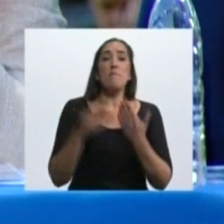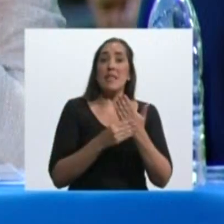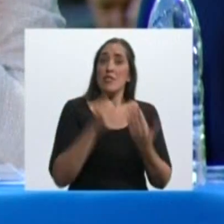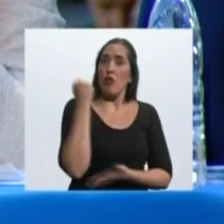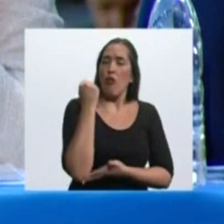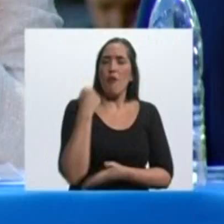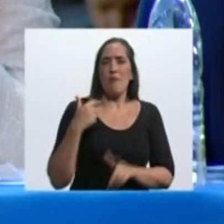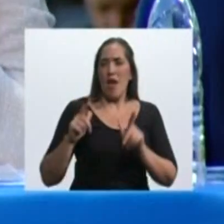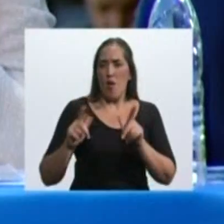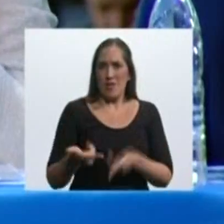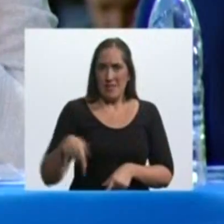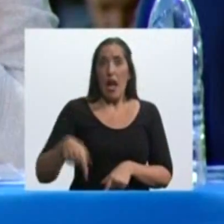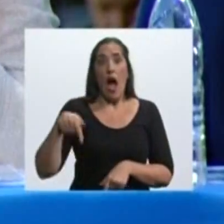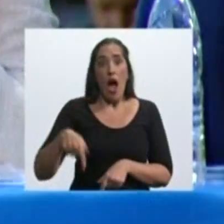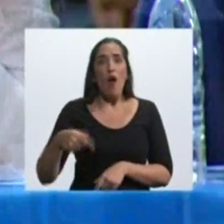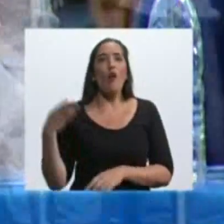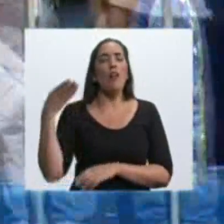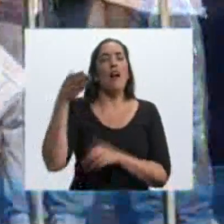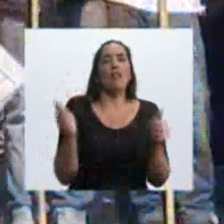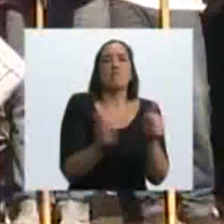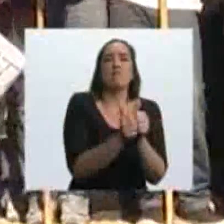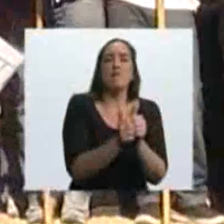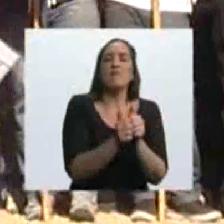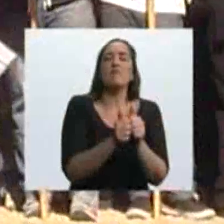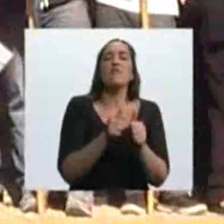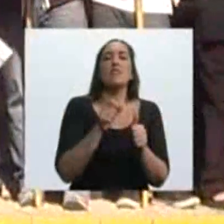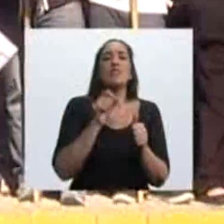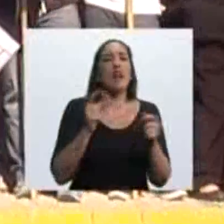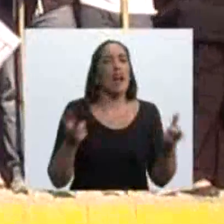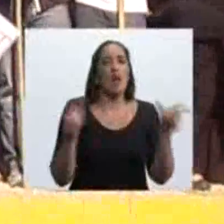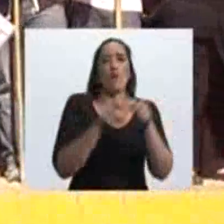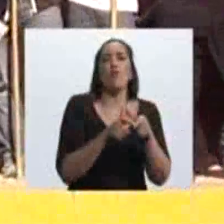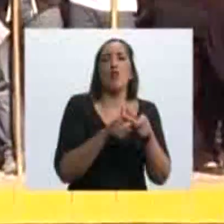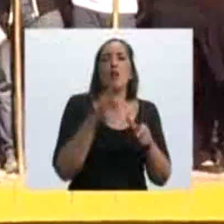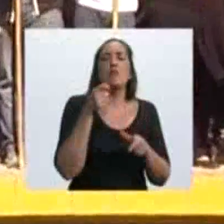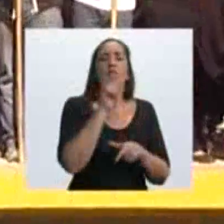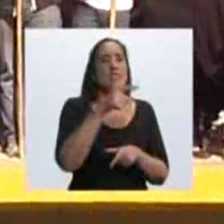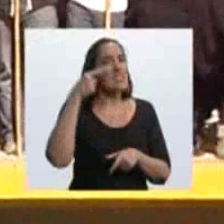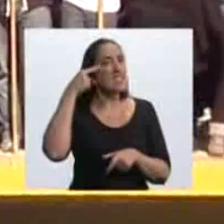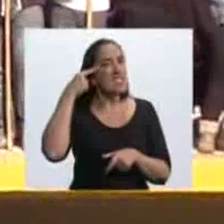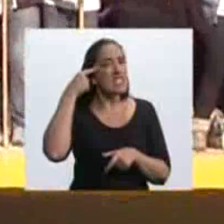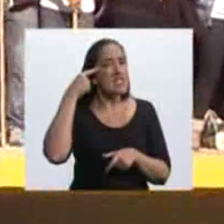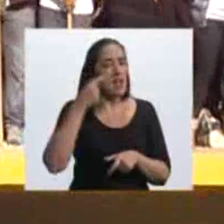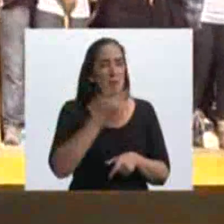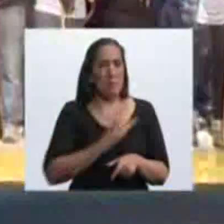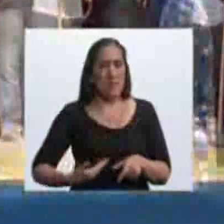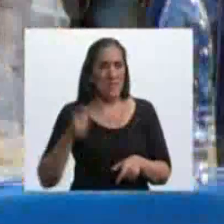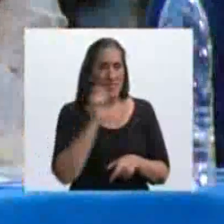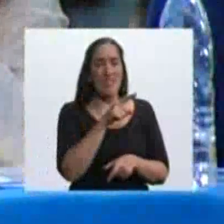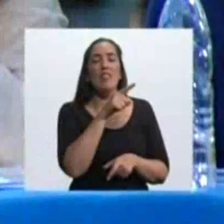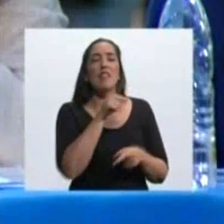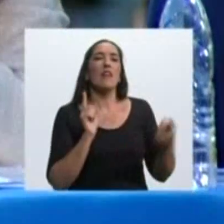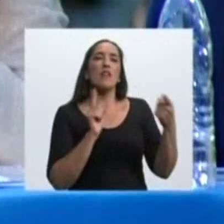está reunido precisamente en estos momentos con el canciller de China, porque China va a financiar ese Belgrano Cargas para